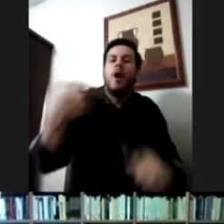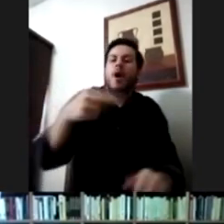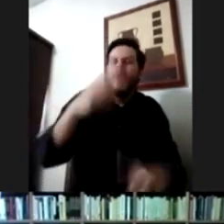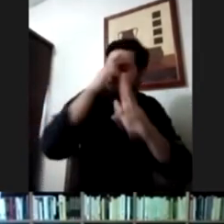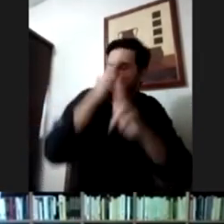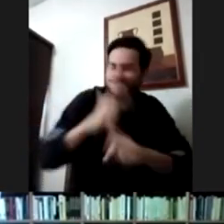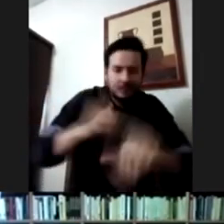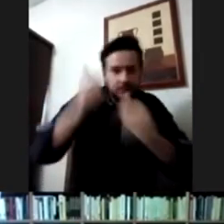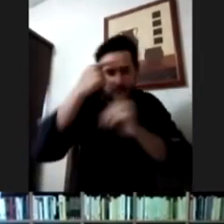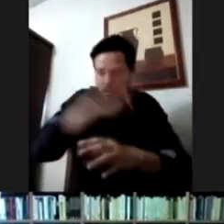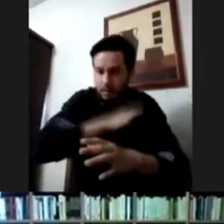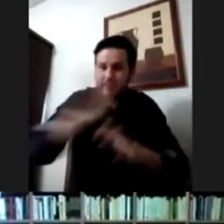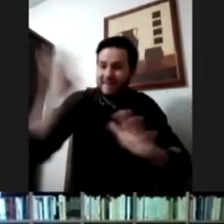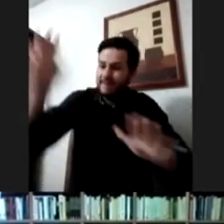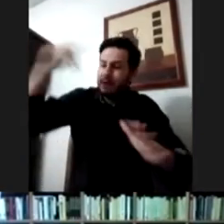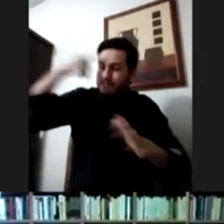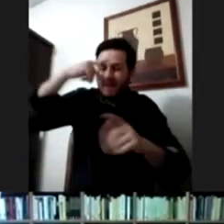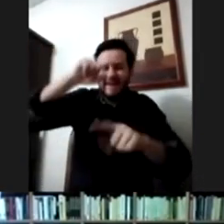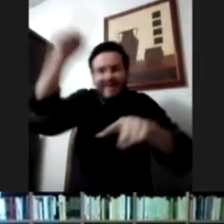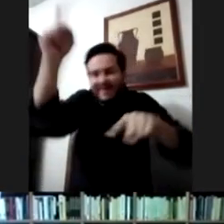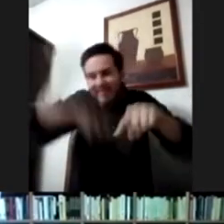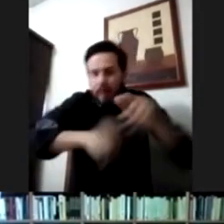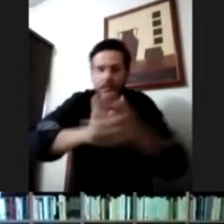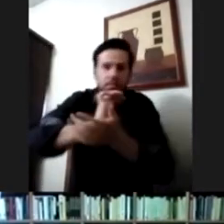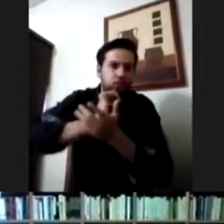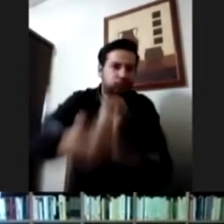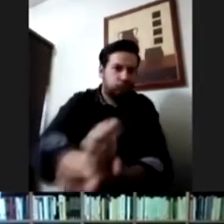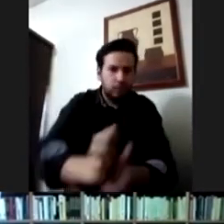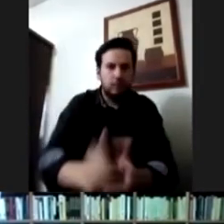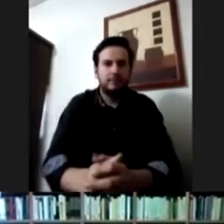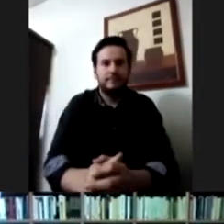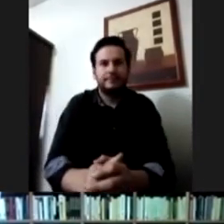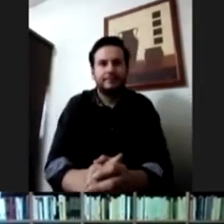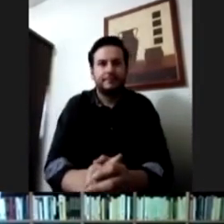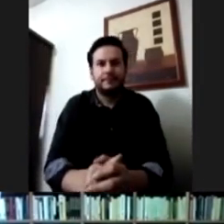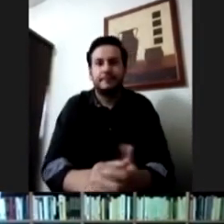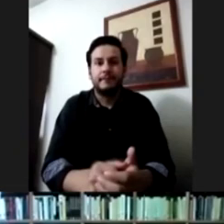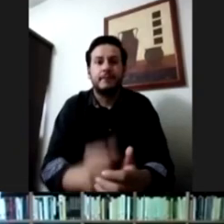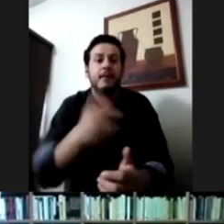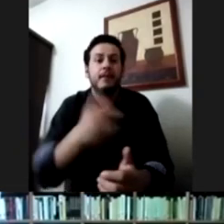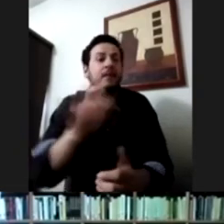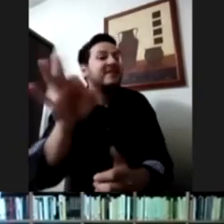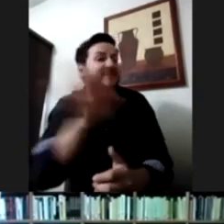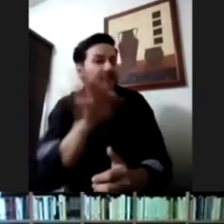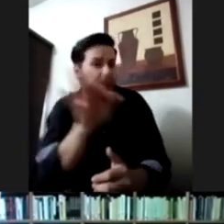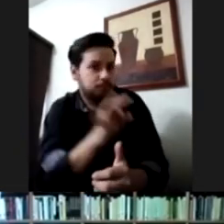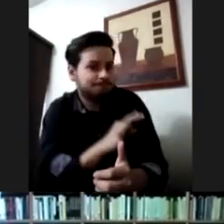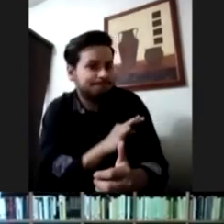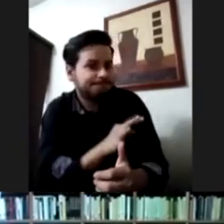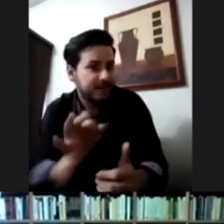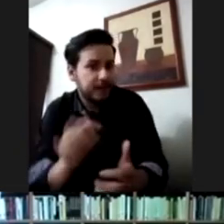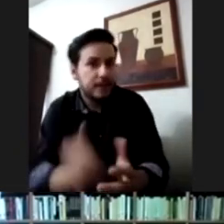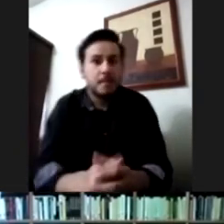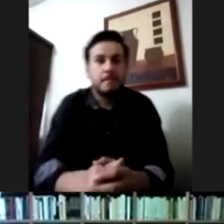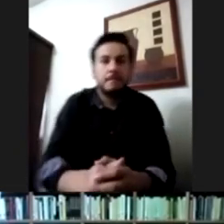Aplanemos la Curva de la Discriminación. Entonces, si les parece, vamos a